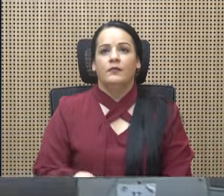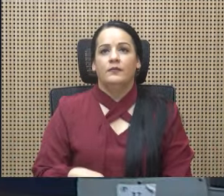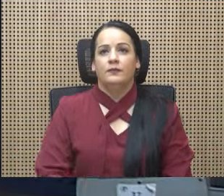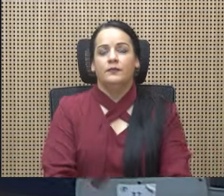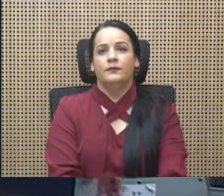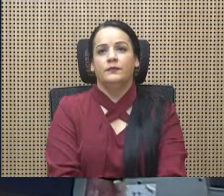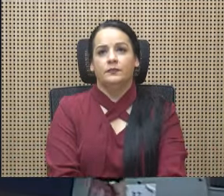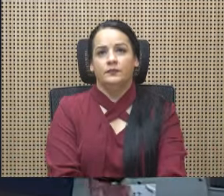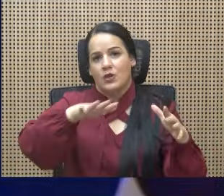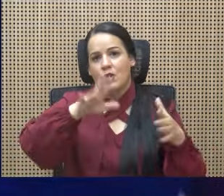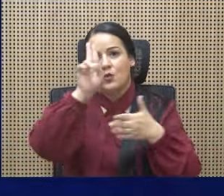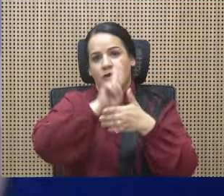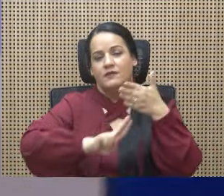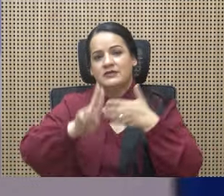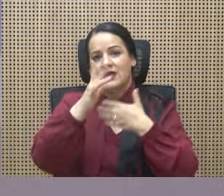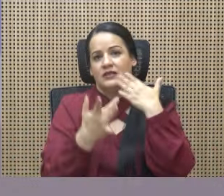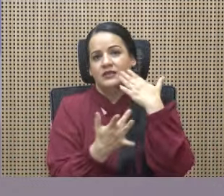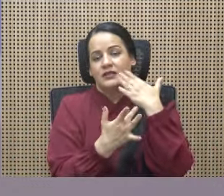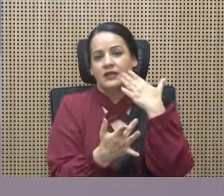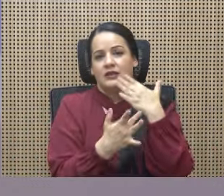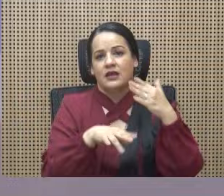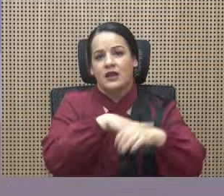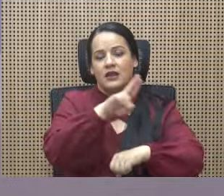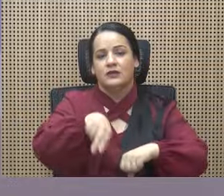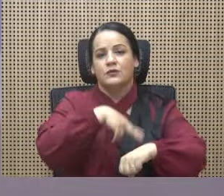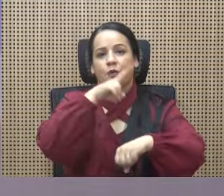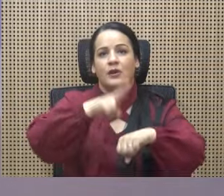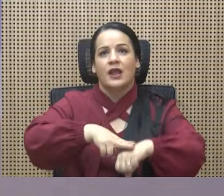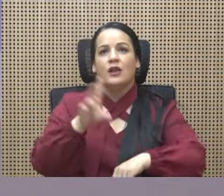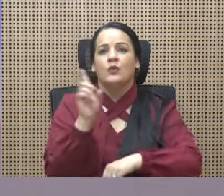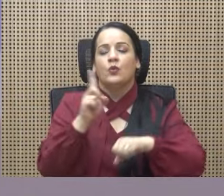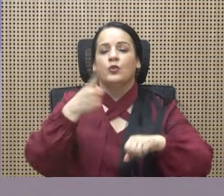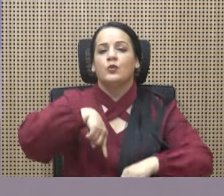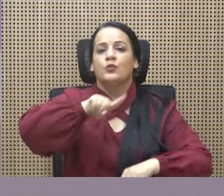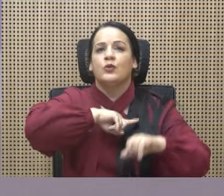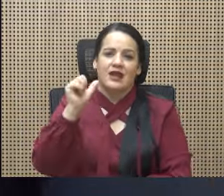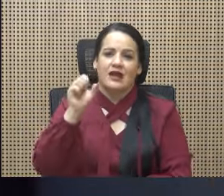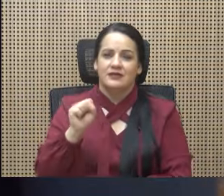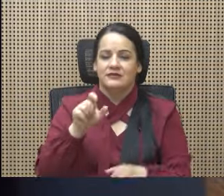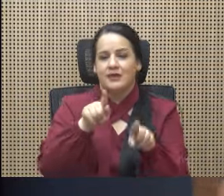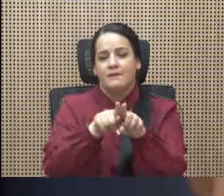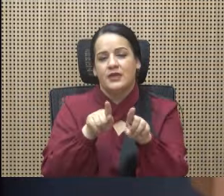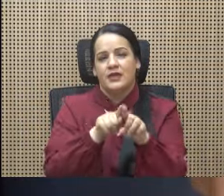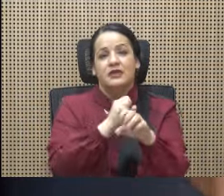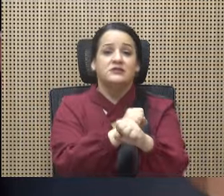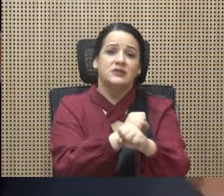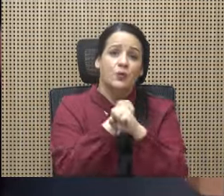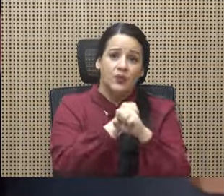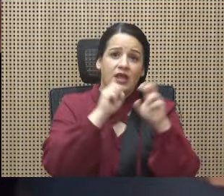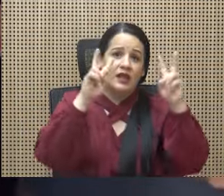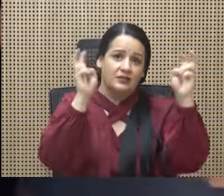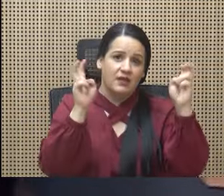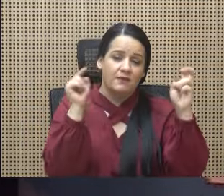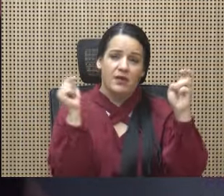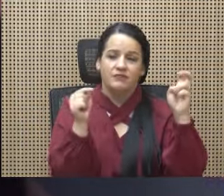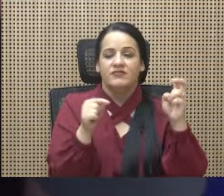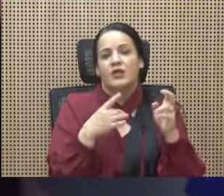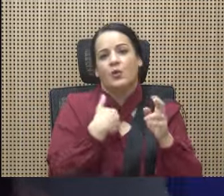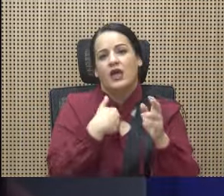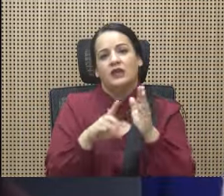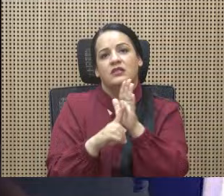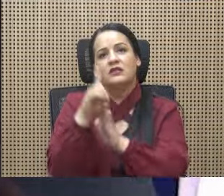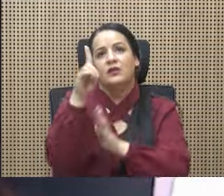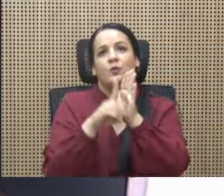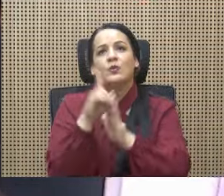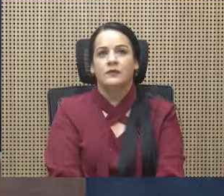del hebre Juan Santa María en 1856 los diputados trasladaron su recinto parlamentario a la ciudad